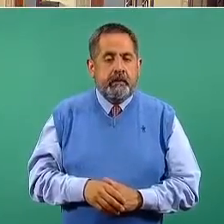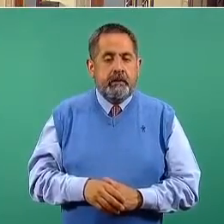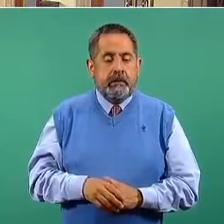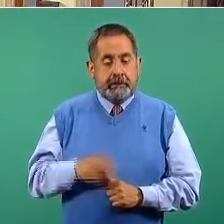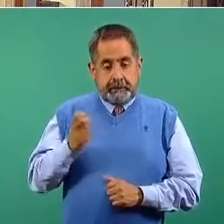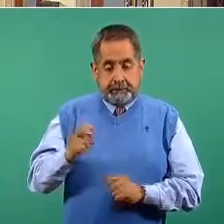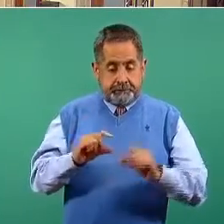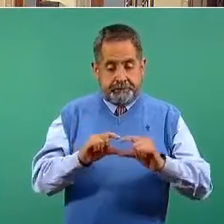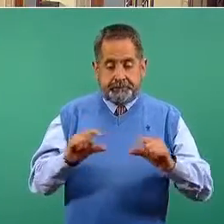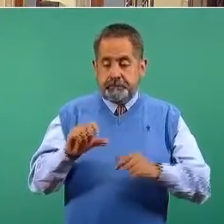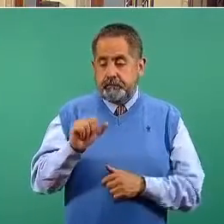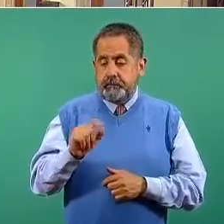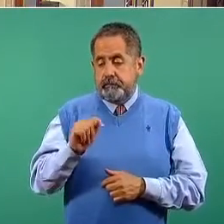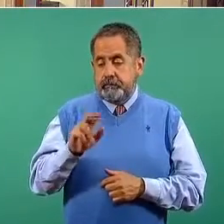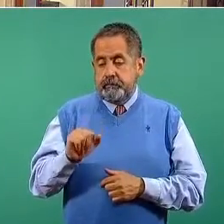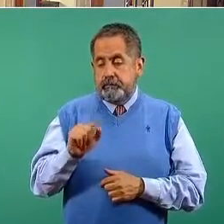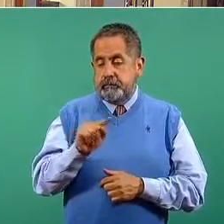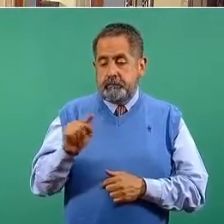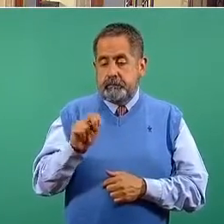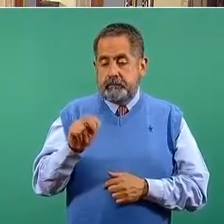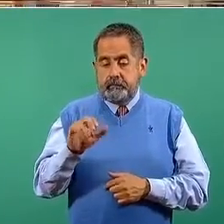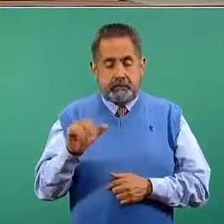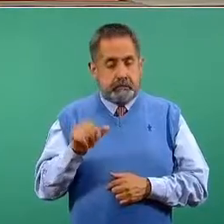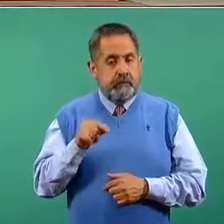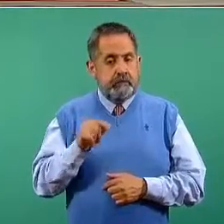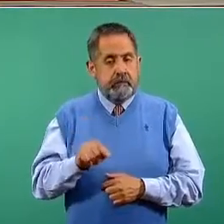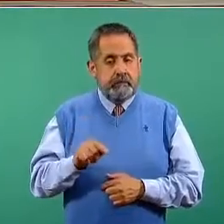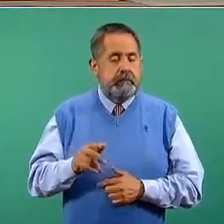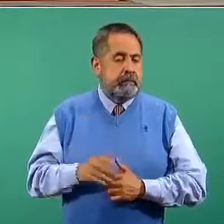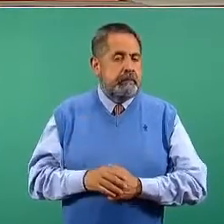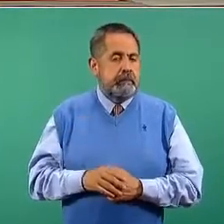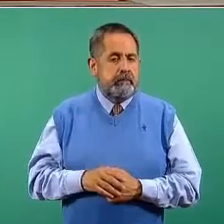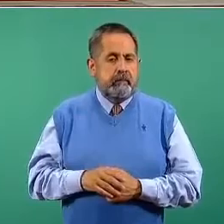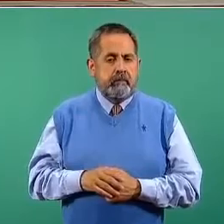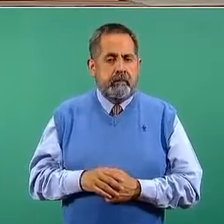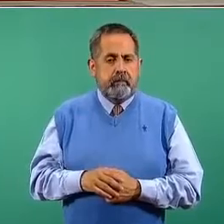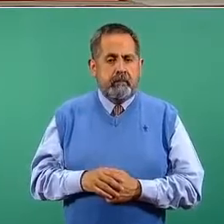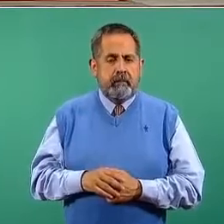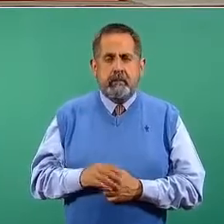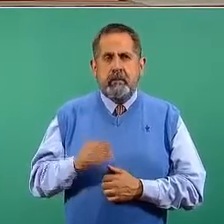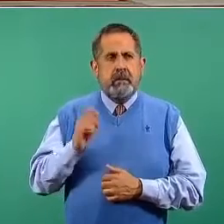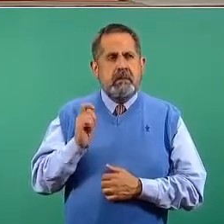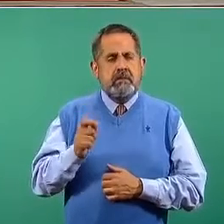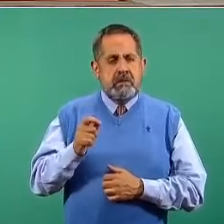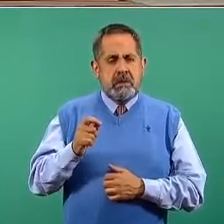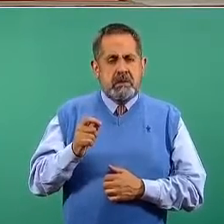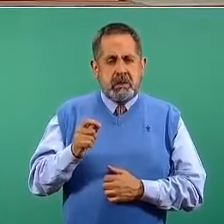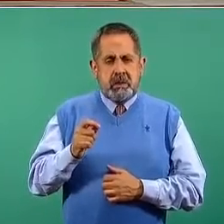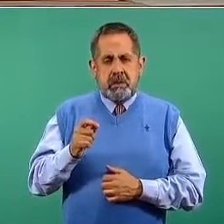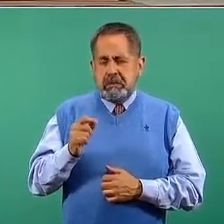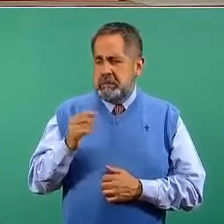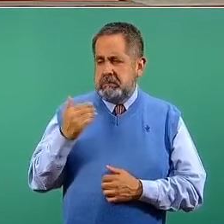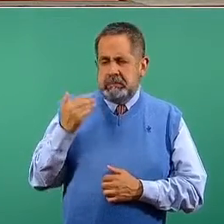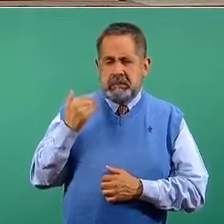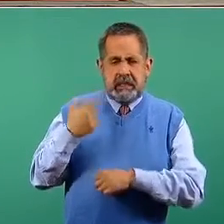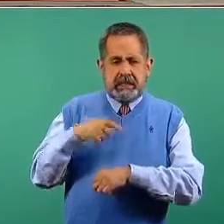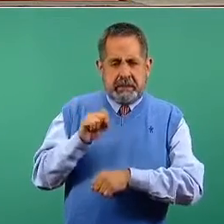Esta vacuna de AstraZeneca en días o semanas, más bien relativamente